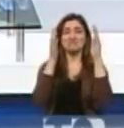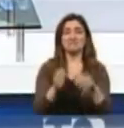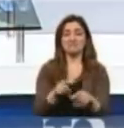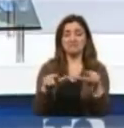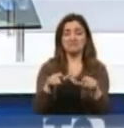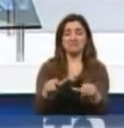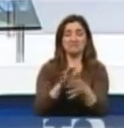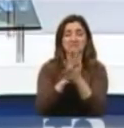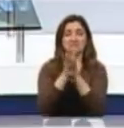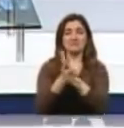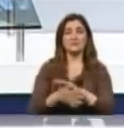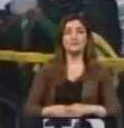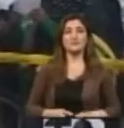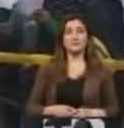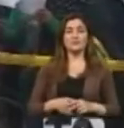este sector fronterizo.